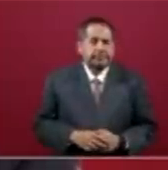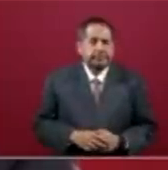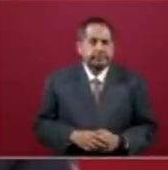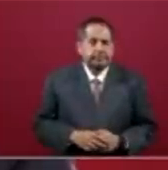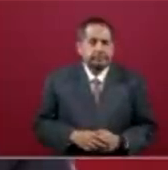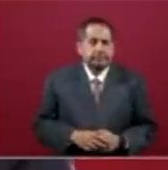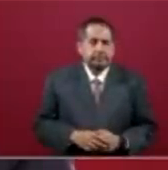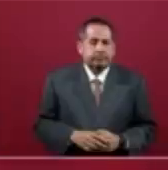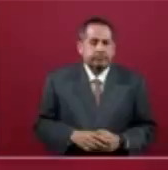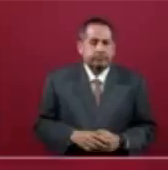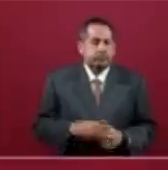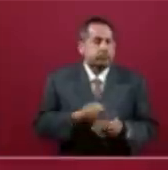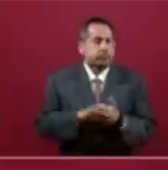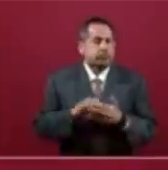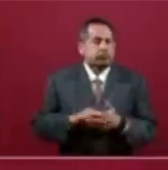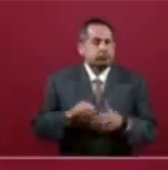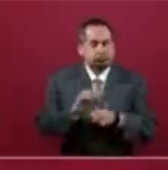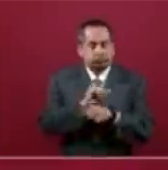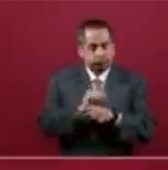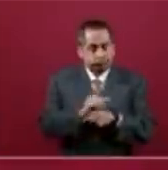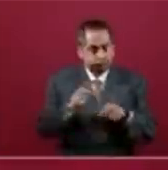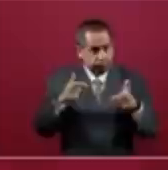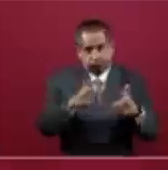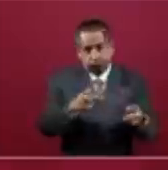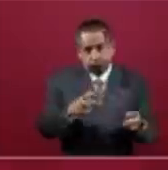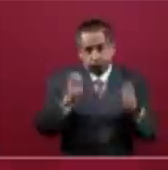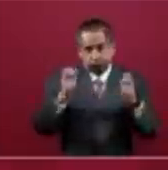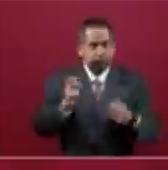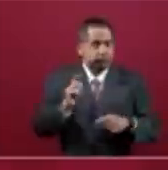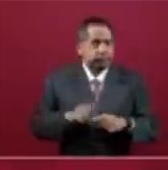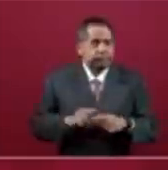En el caso de robo de vehículo,